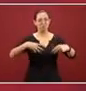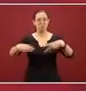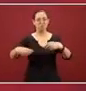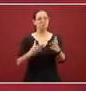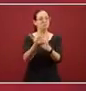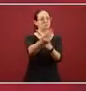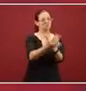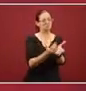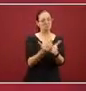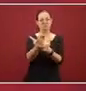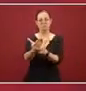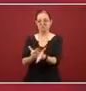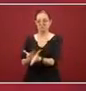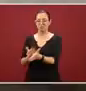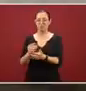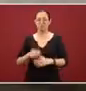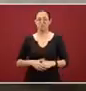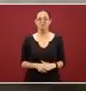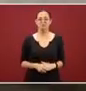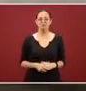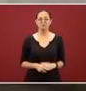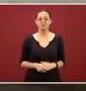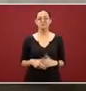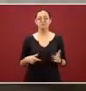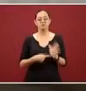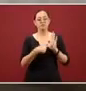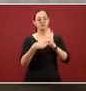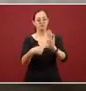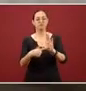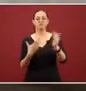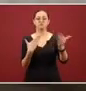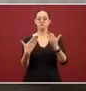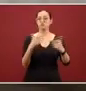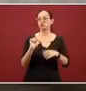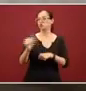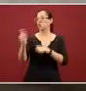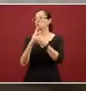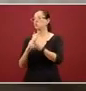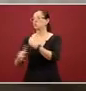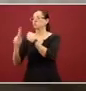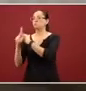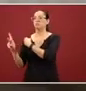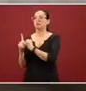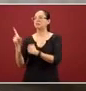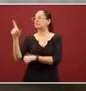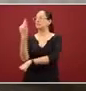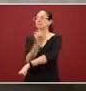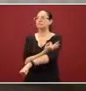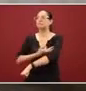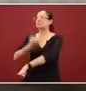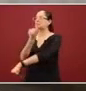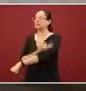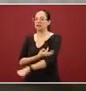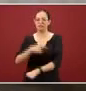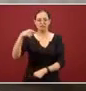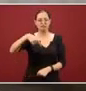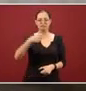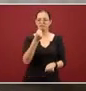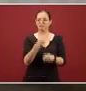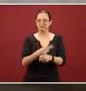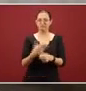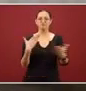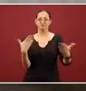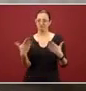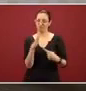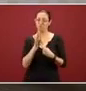comunitaria, y vamos a mostrarlo gráficamente en comparación con otros países, y también vamos a recordar cuáles son